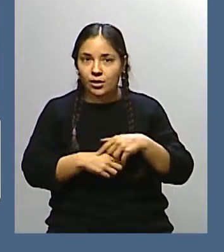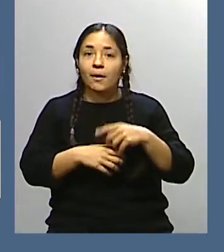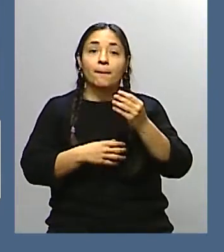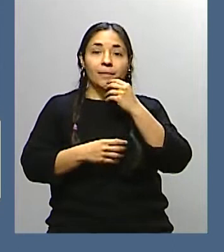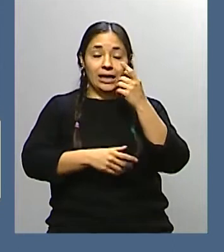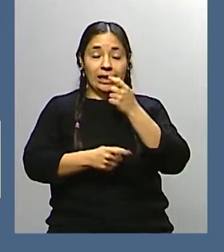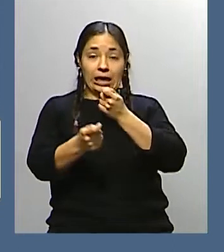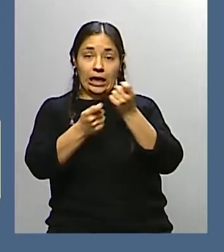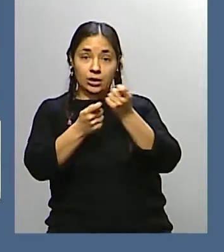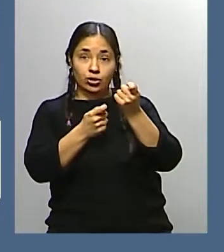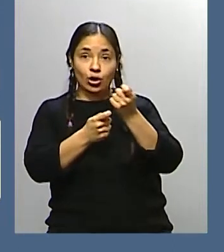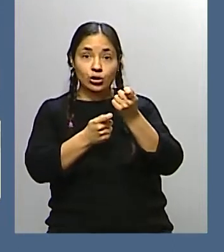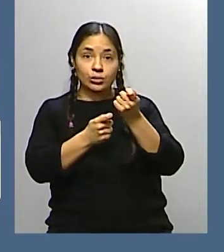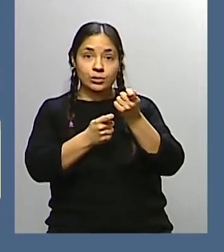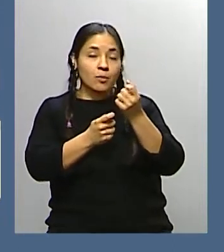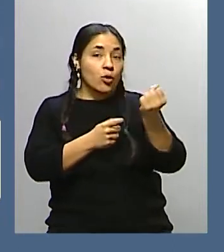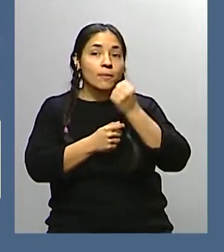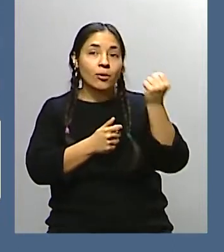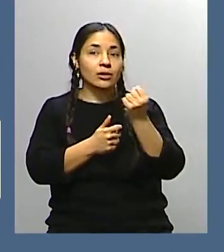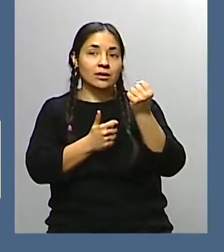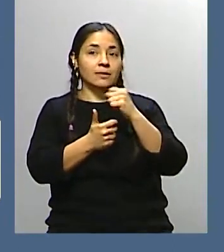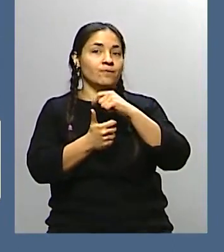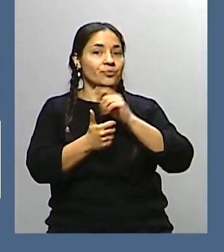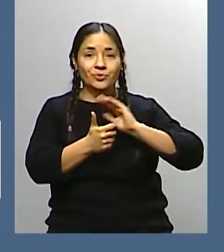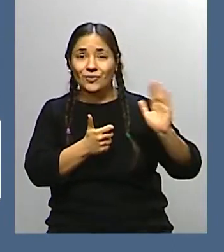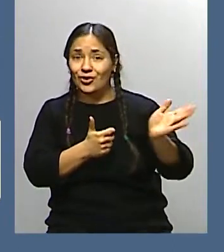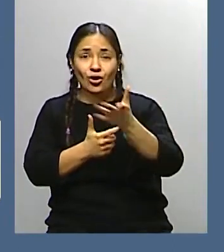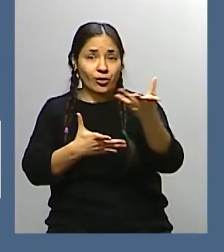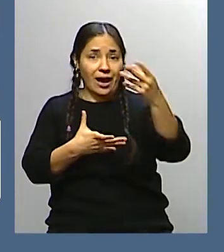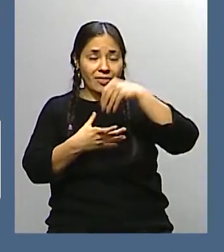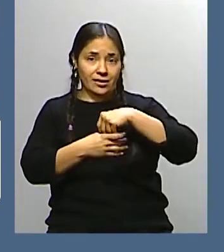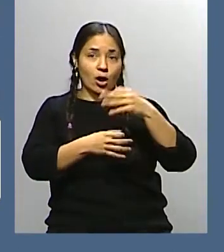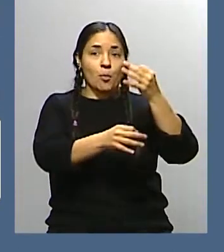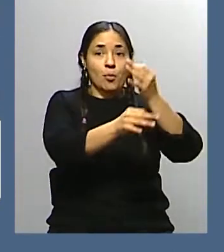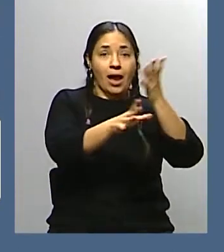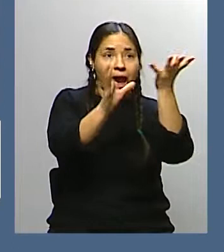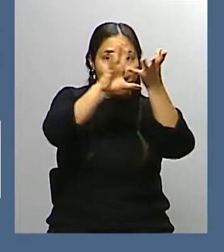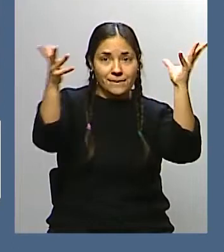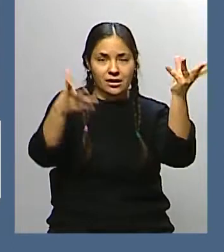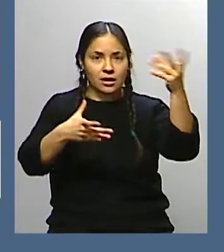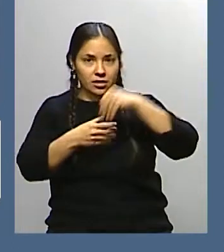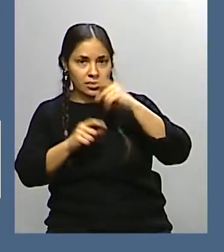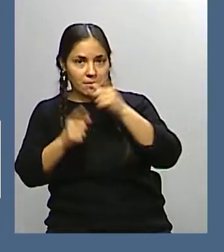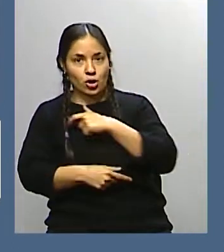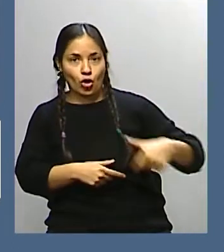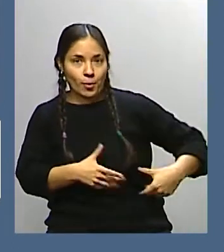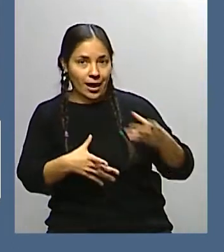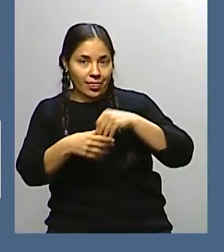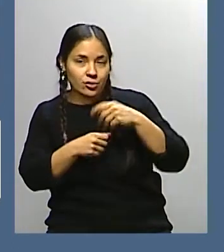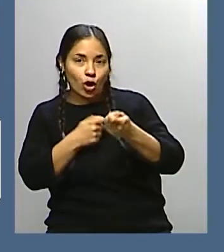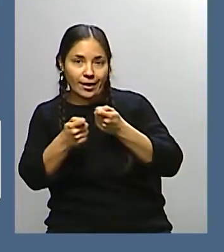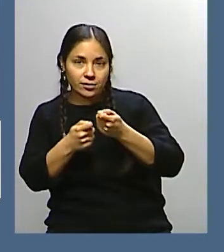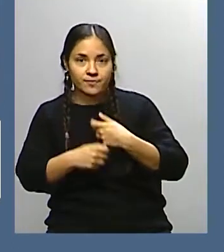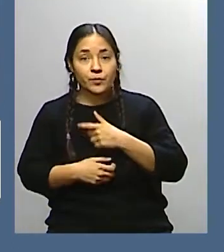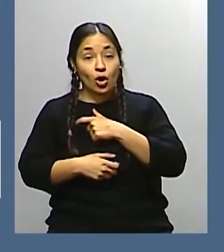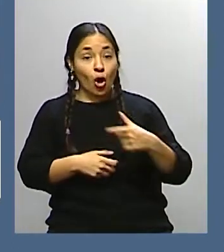la cual se tienen que involucrar a todas las partes, incluido el tema de los especialistas en medio ambiente. El tema es, ¿los gobiernos están en condiciones de